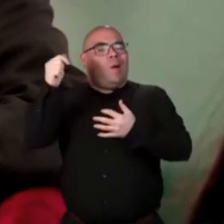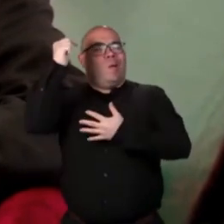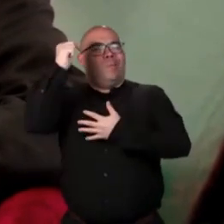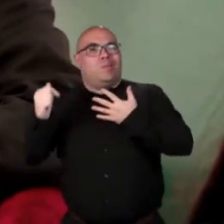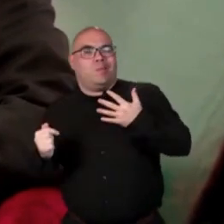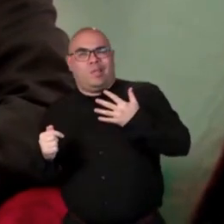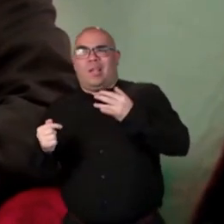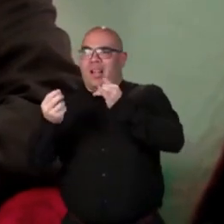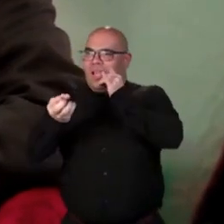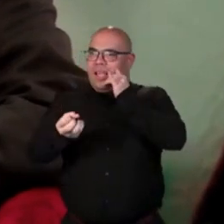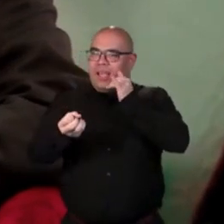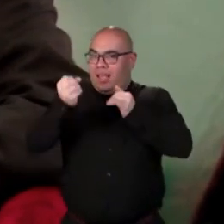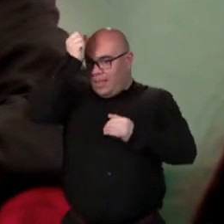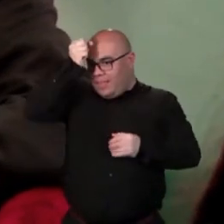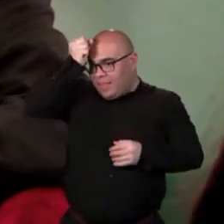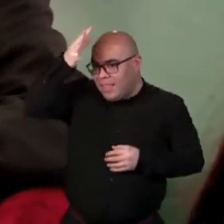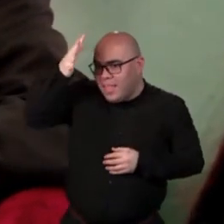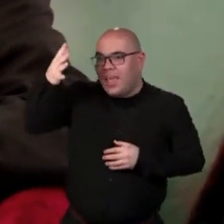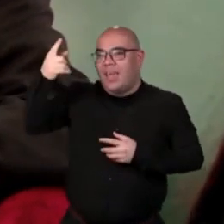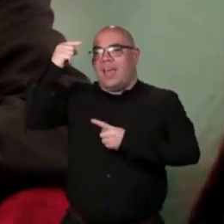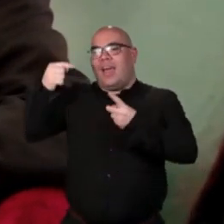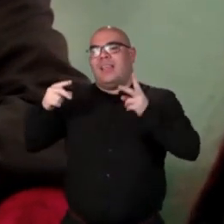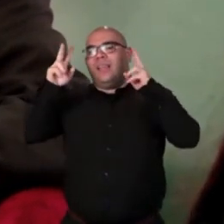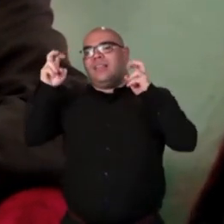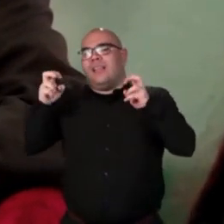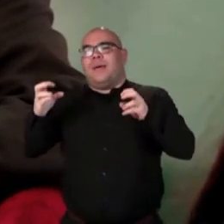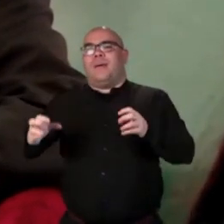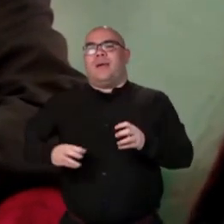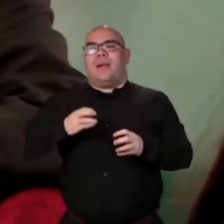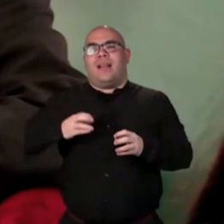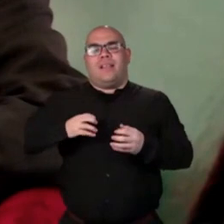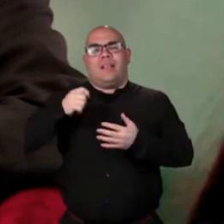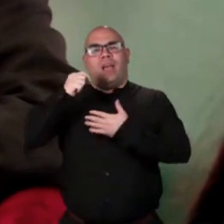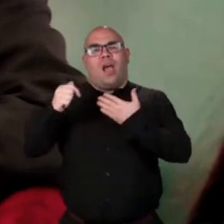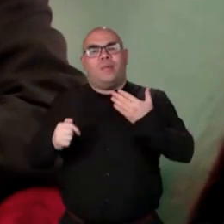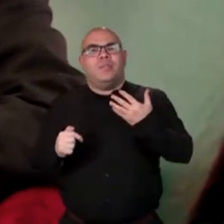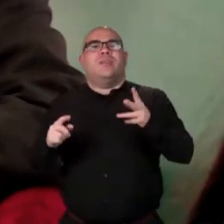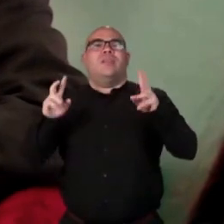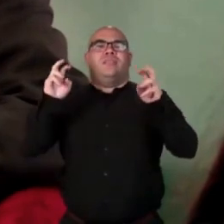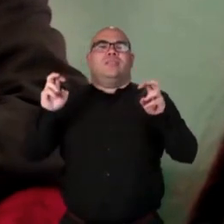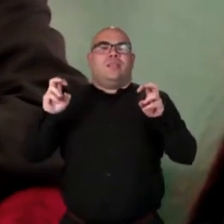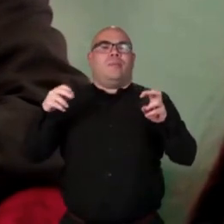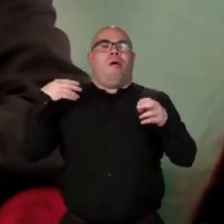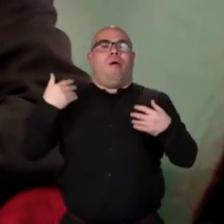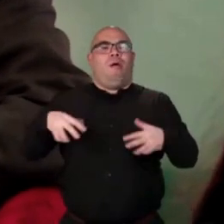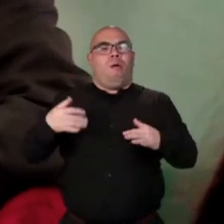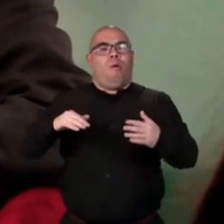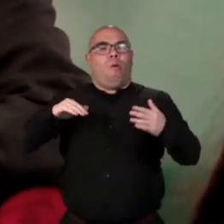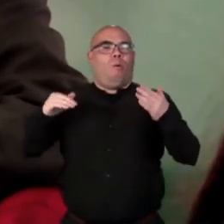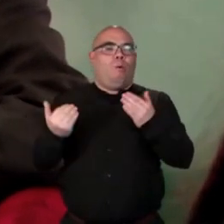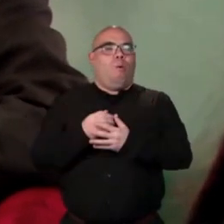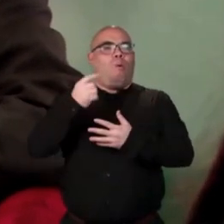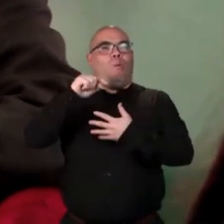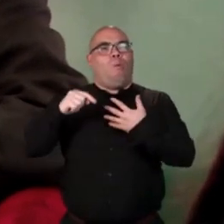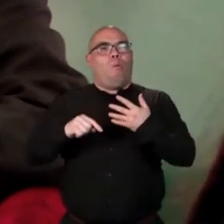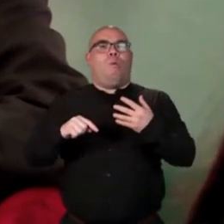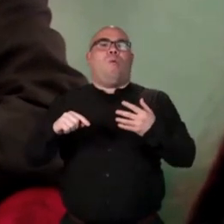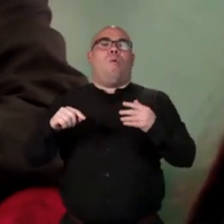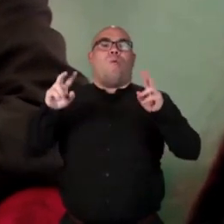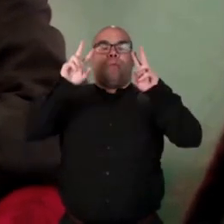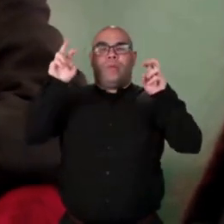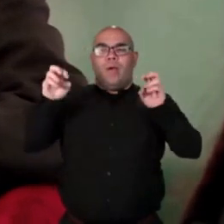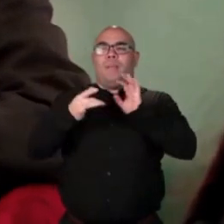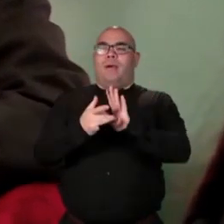sobre las características a través de las cuales van desarrollando igualmente los diversos recursos